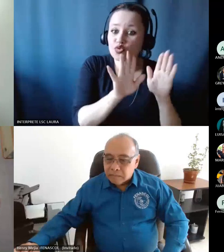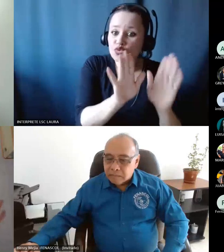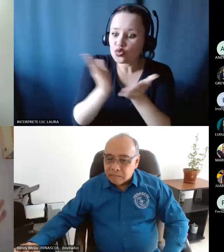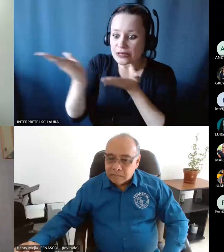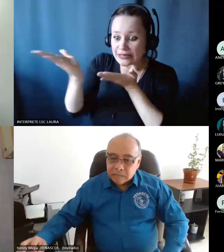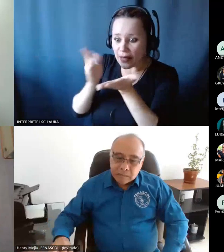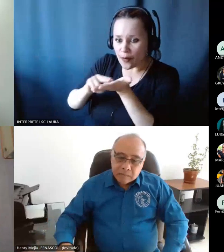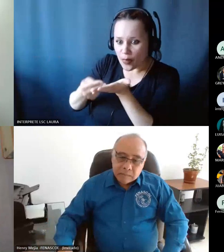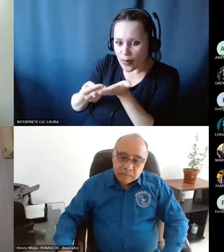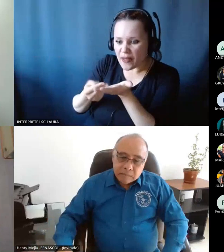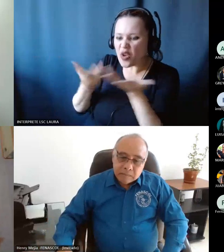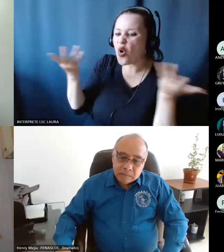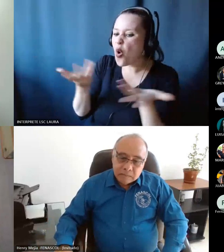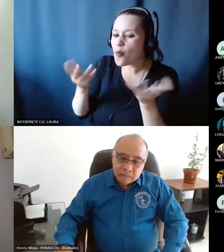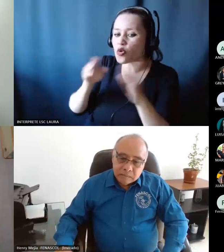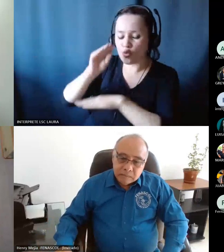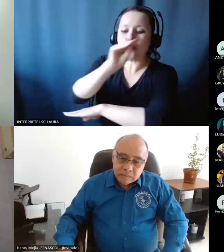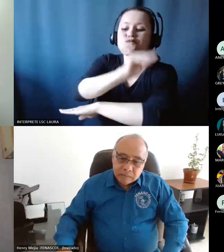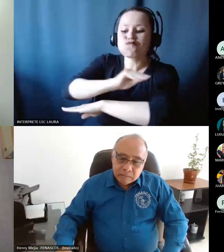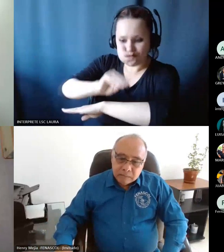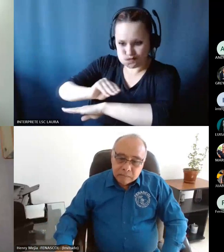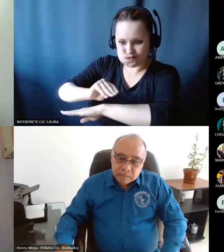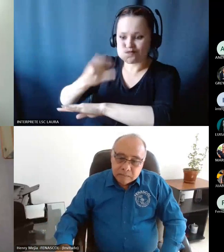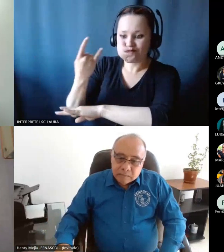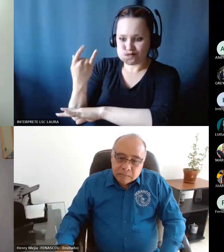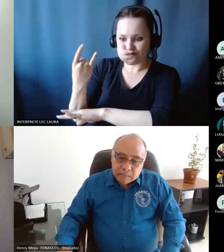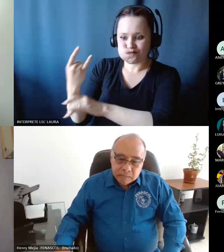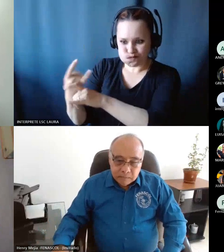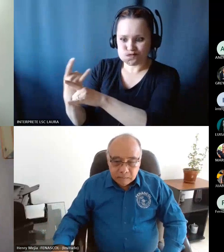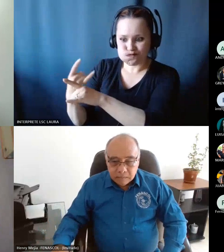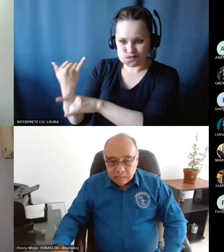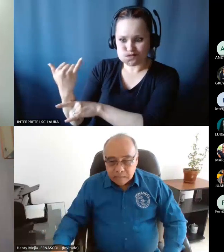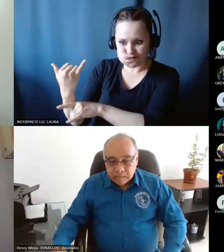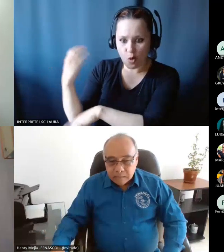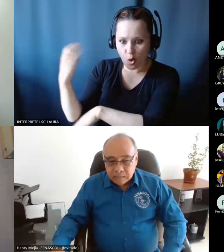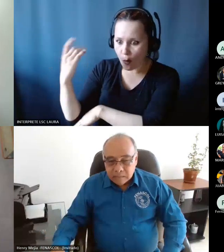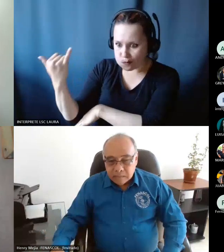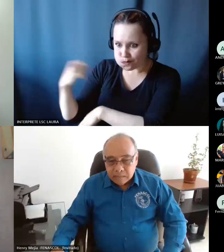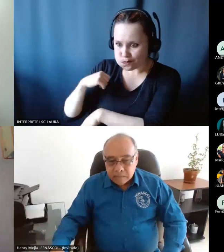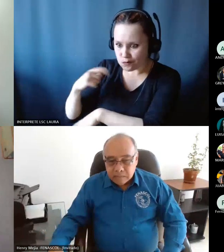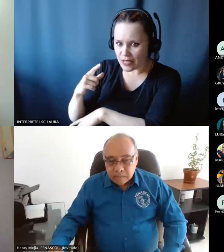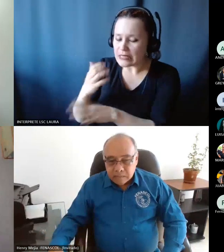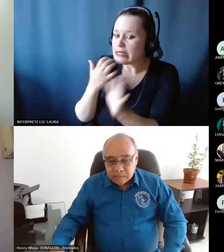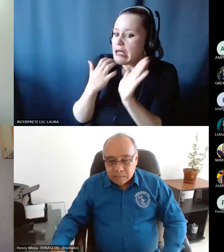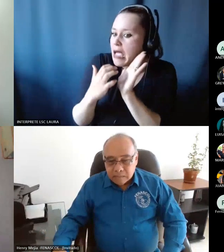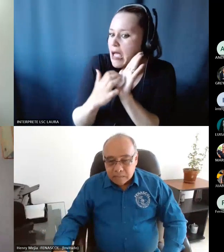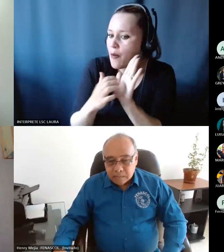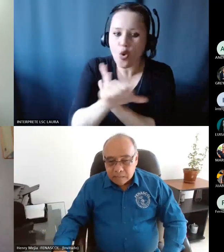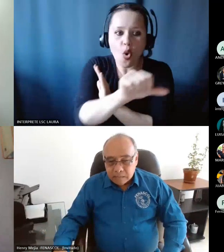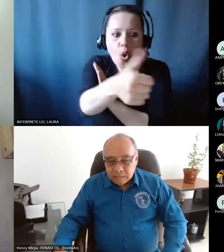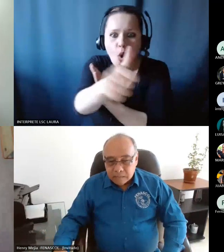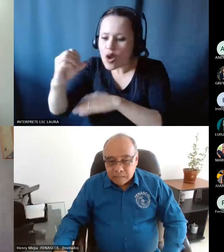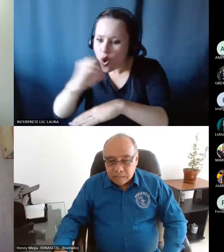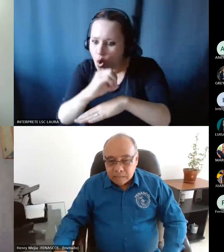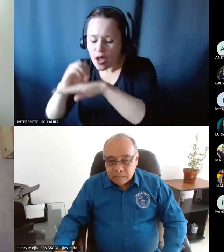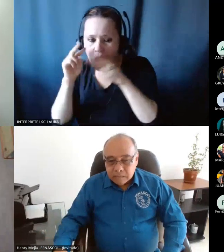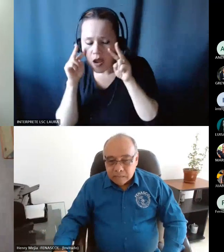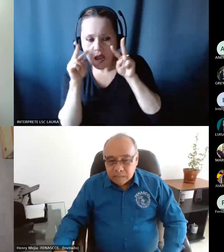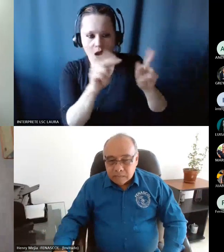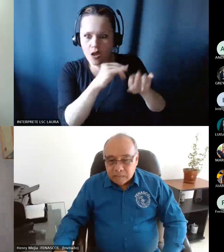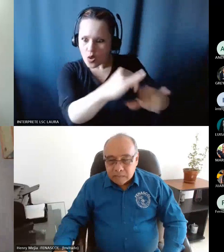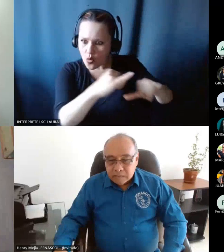usando una plataforma que ya hay en Colombia o sea es un ejemplo de cómo otras organizaciones pueden aprovechar esta